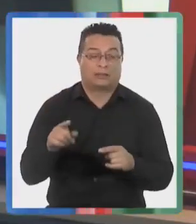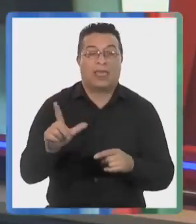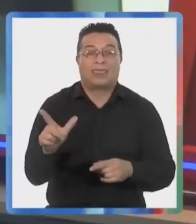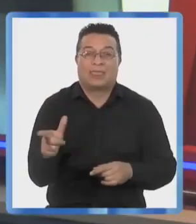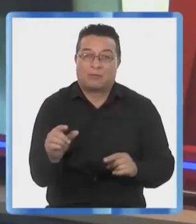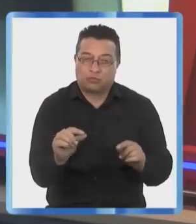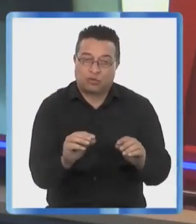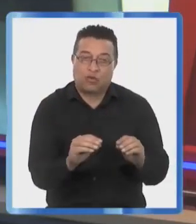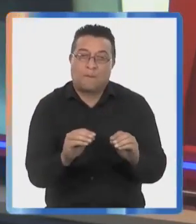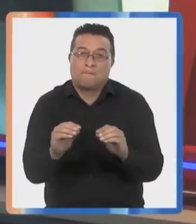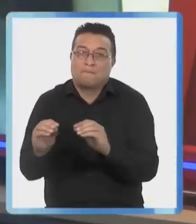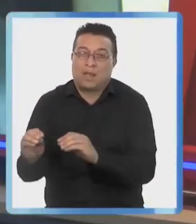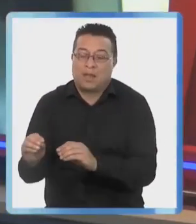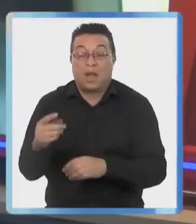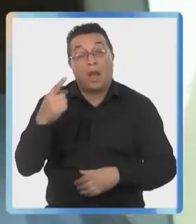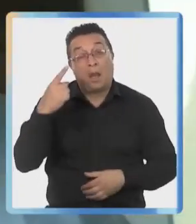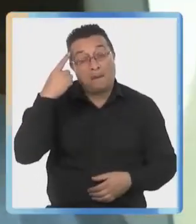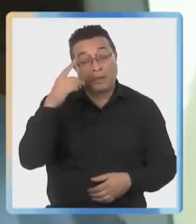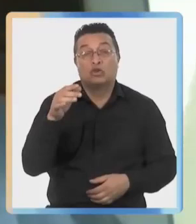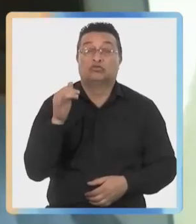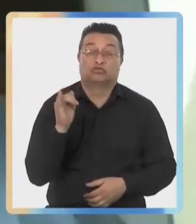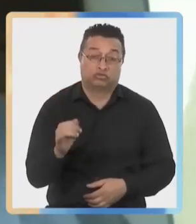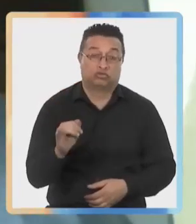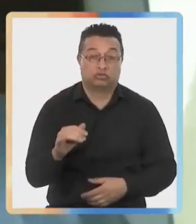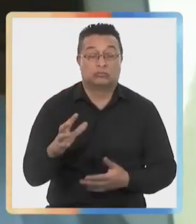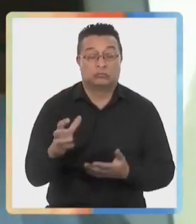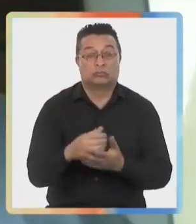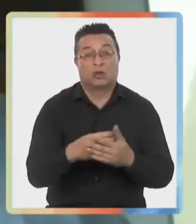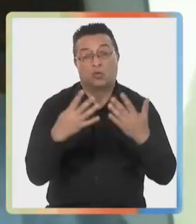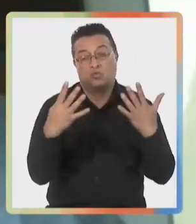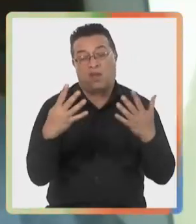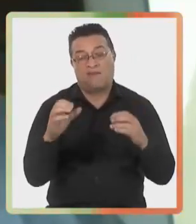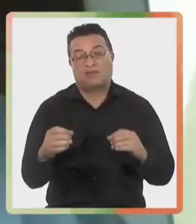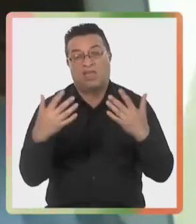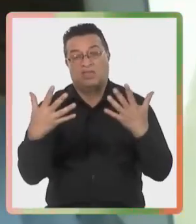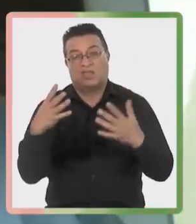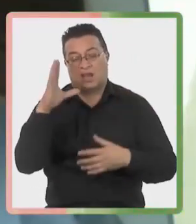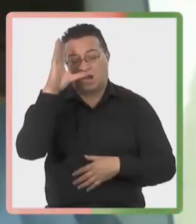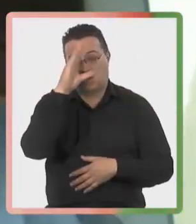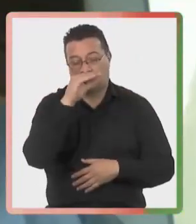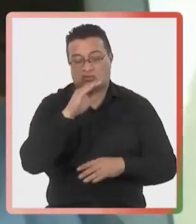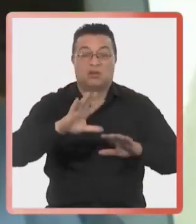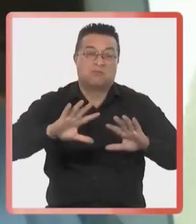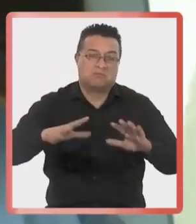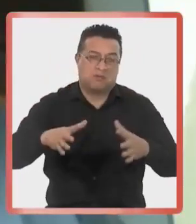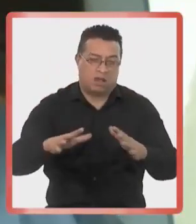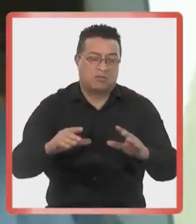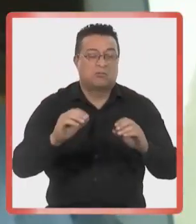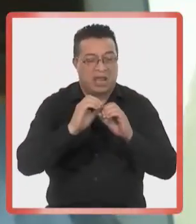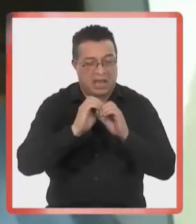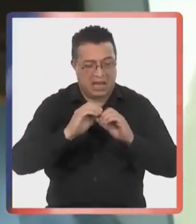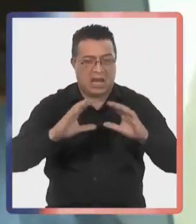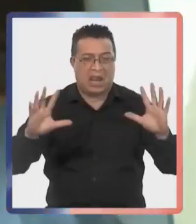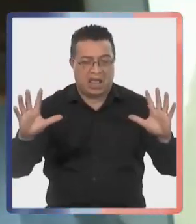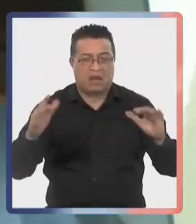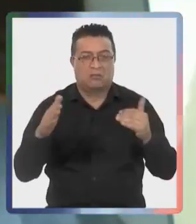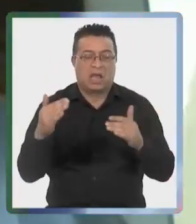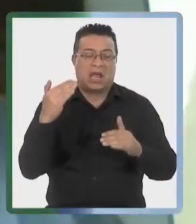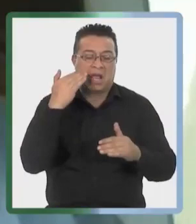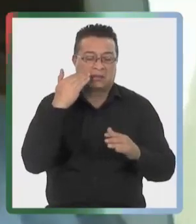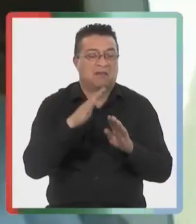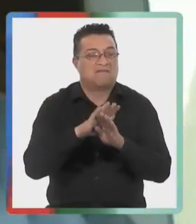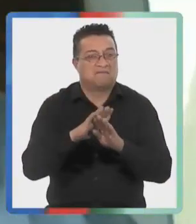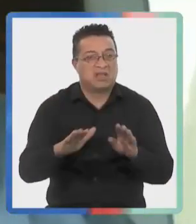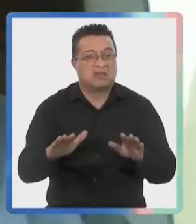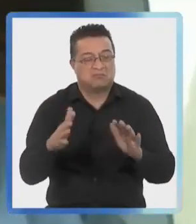Eso demora un poquitito más, pero sí, vamos a tener entre las 9 y las 10 de la noche un resultado bastante cercano al